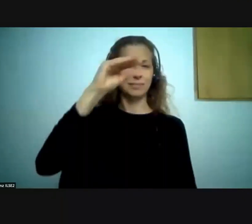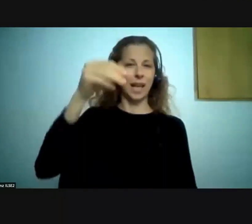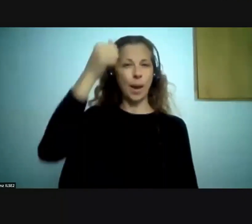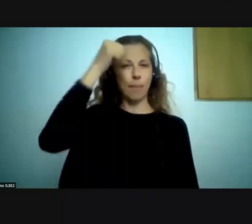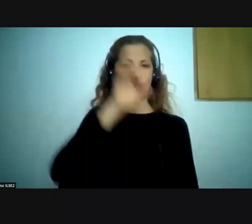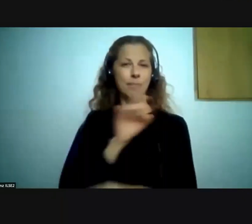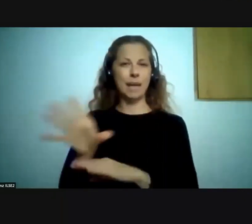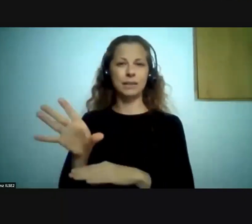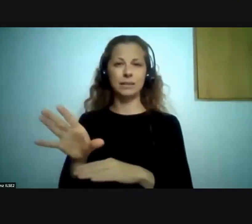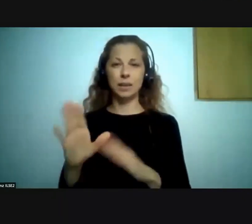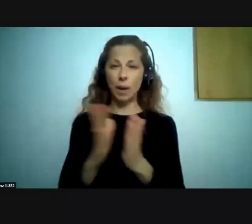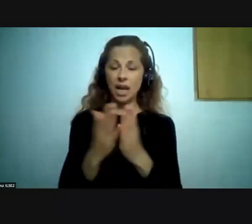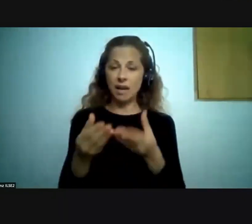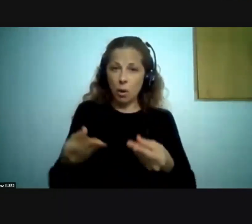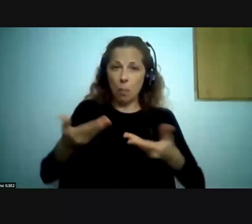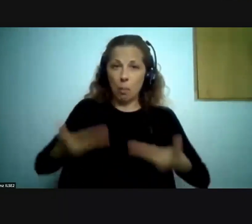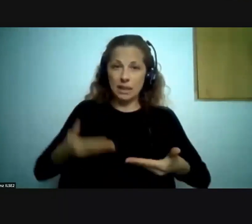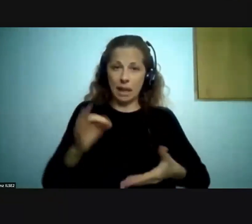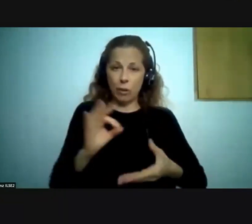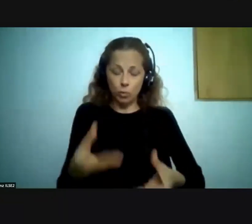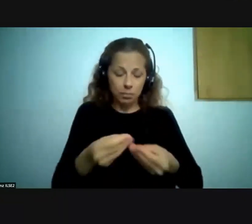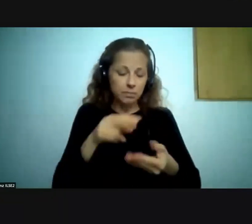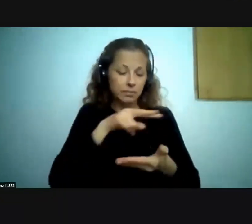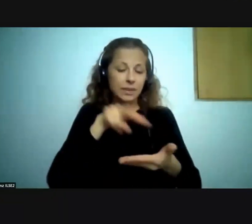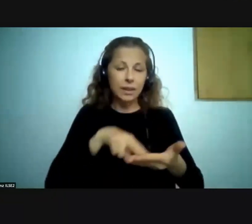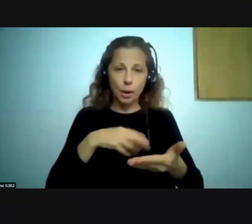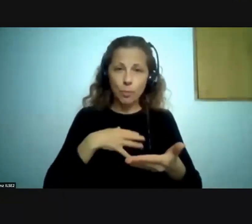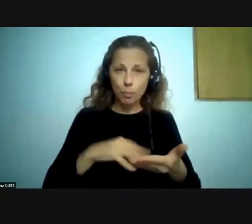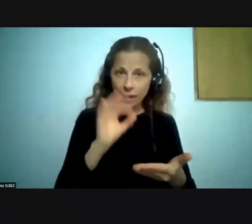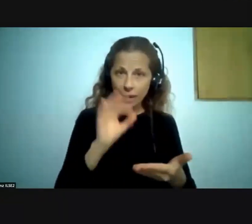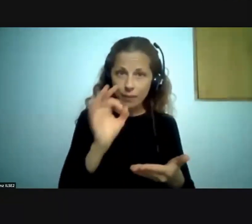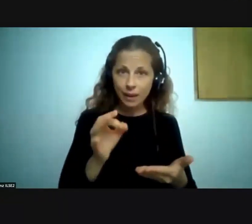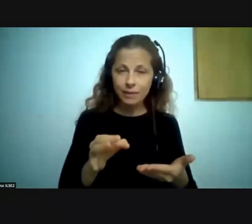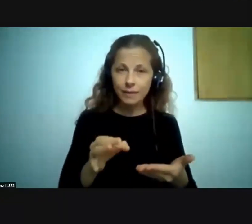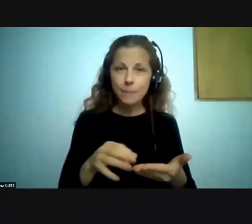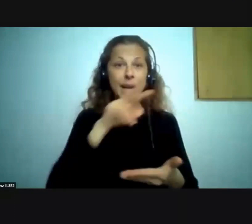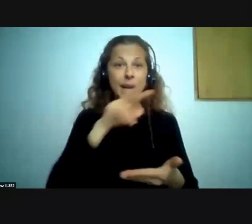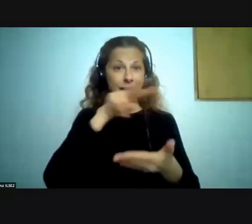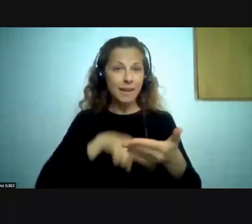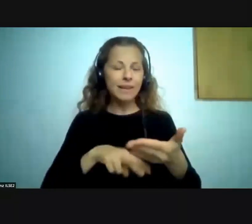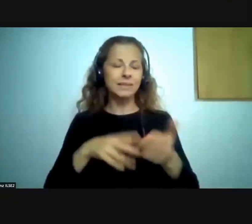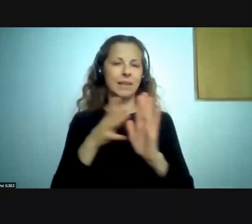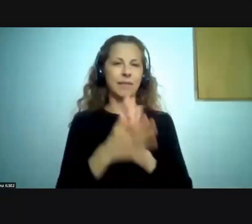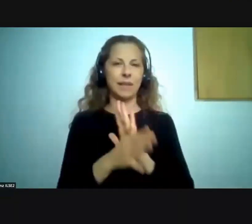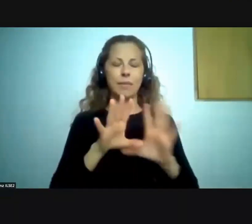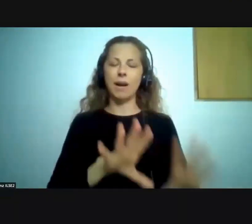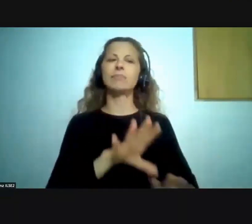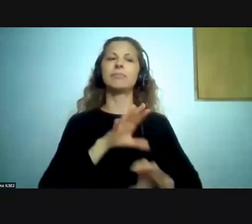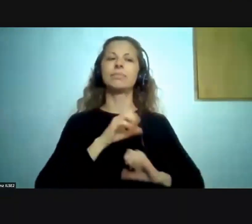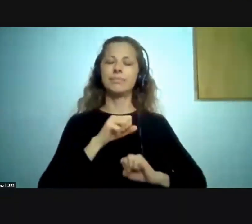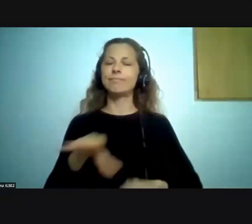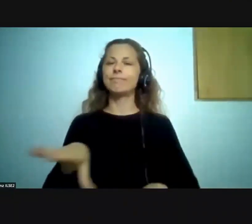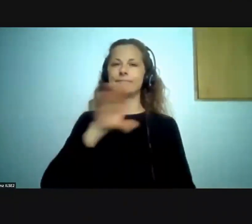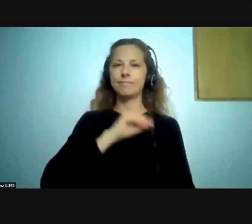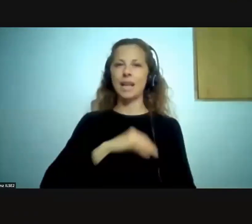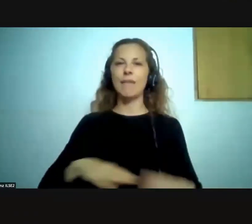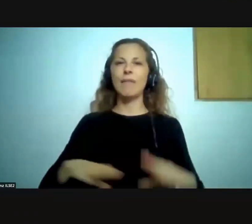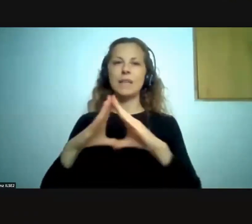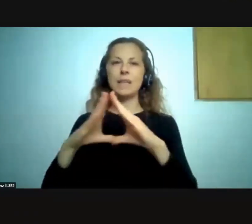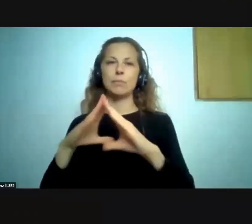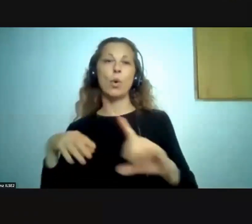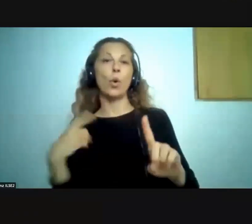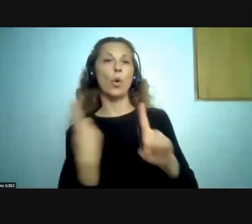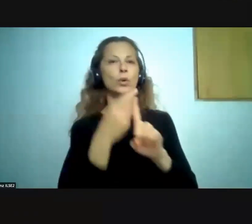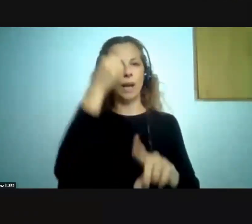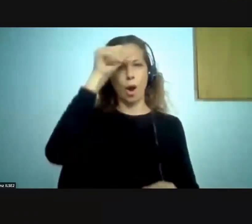no pesa tanto y para leerlo. Y por lo tanto, si lo hacemos, podremos saber lo que es el feminismo y veremos que no va contra los hombres, sino que al contrario,